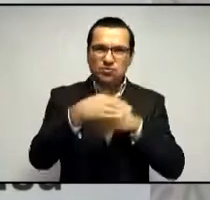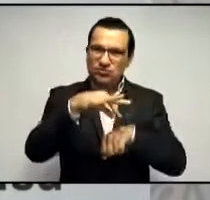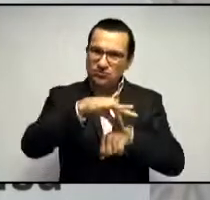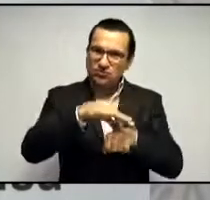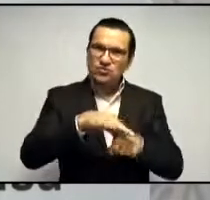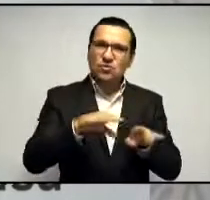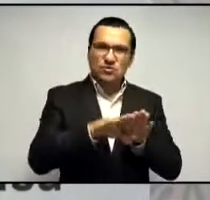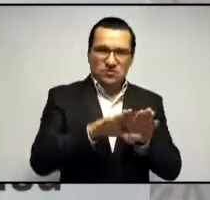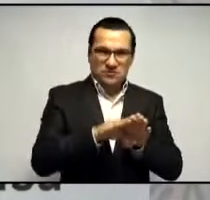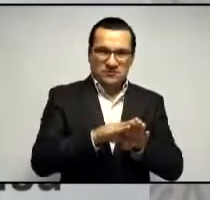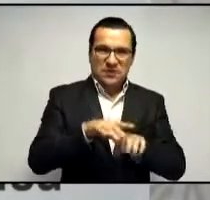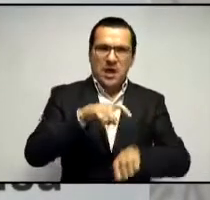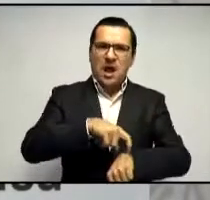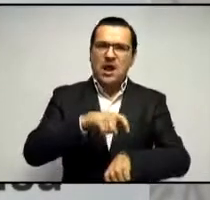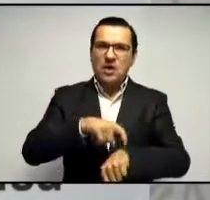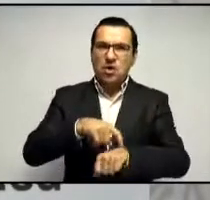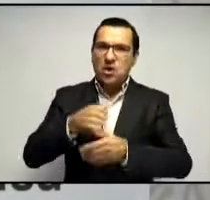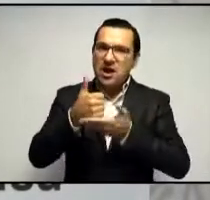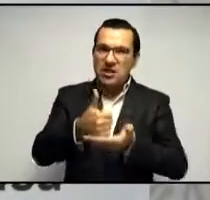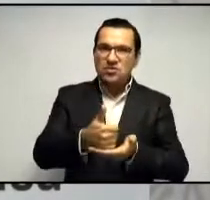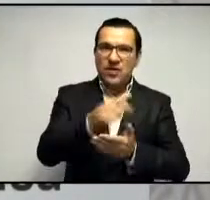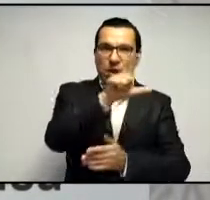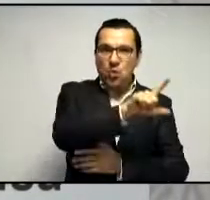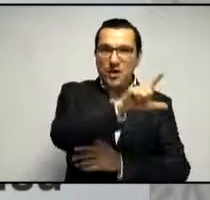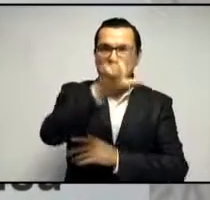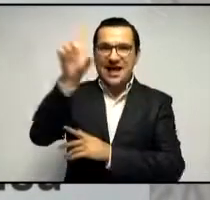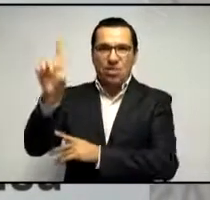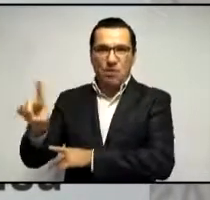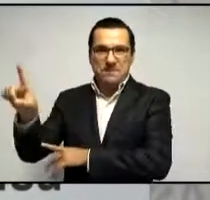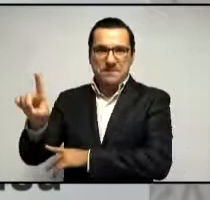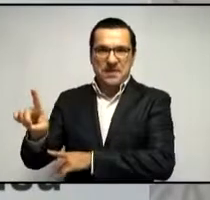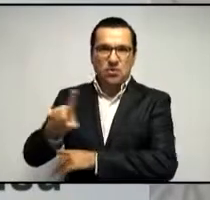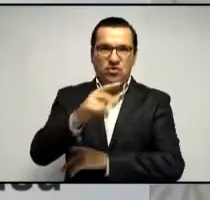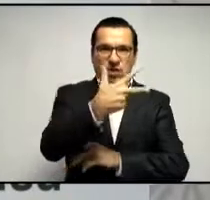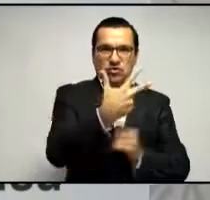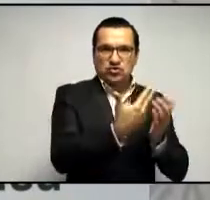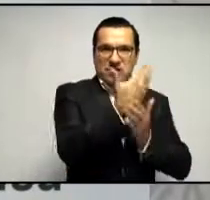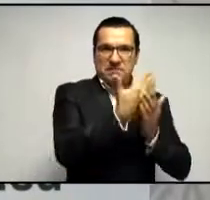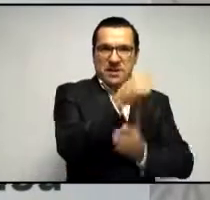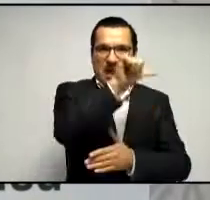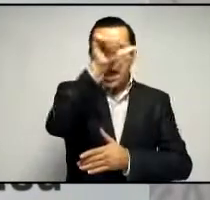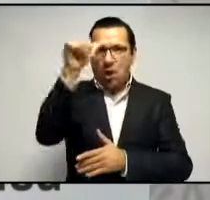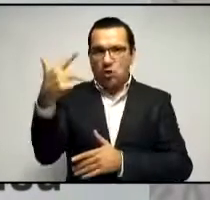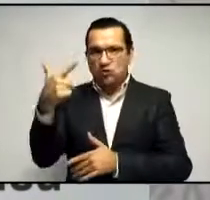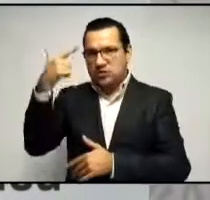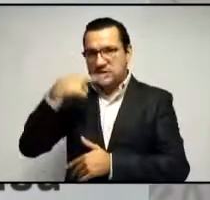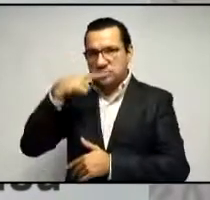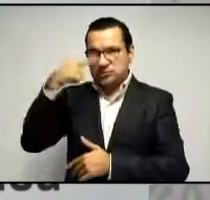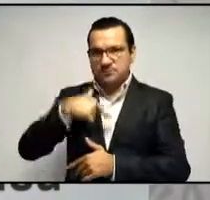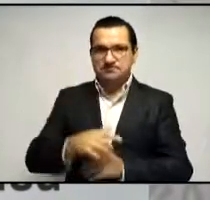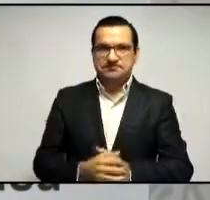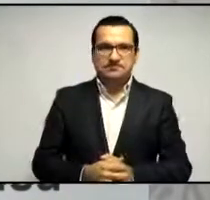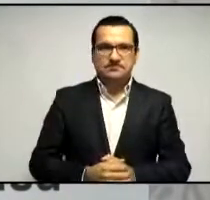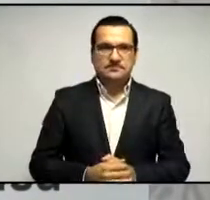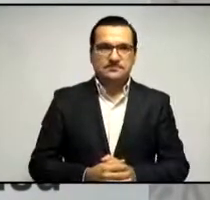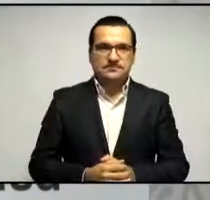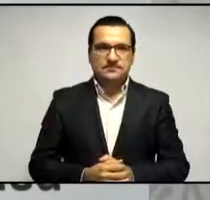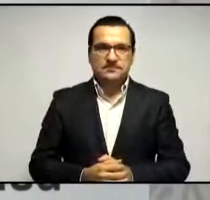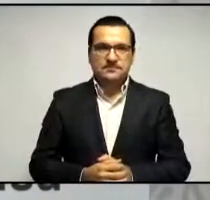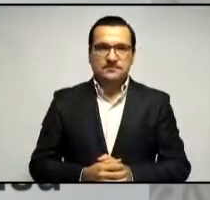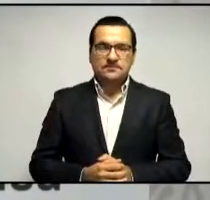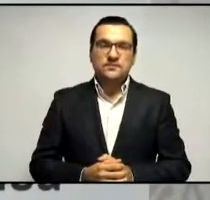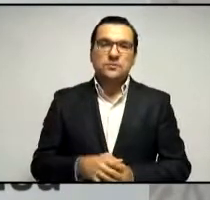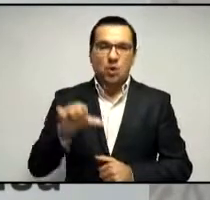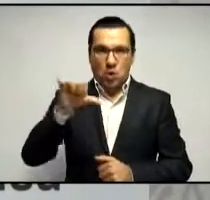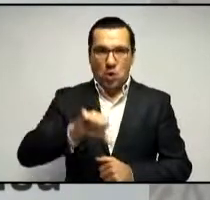atención es de lunes a domingo de 8 de la mañana a 8 de la noche el día